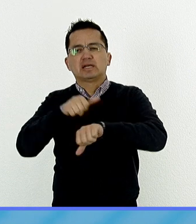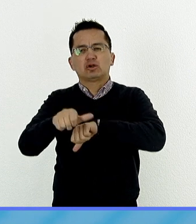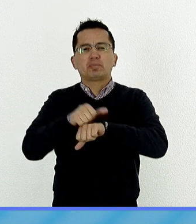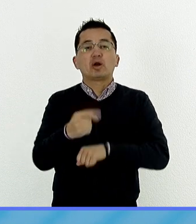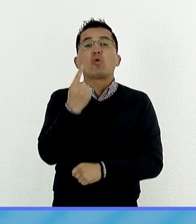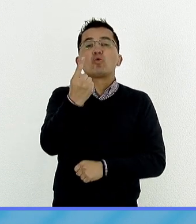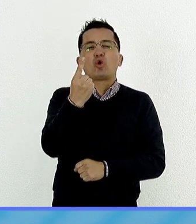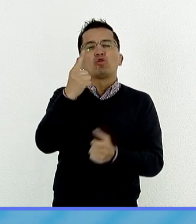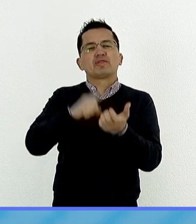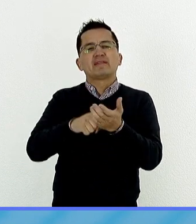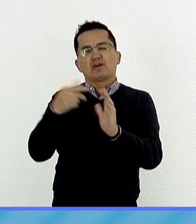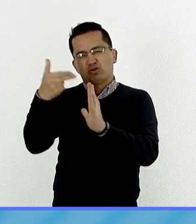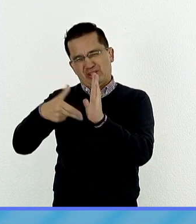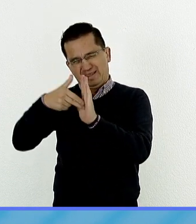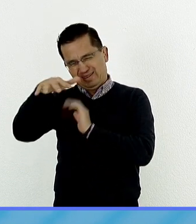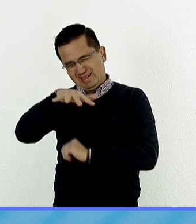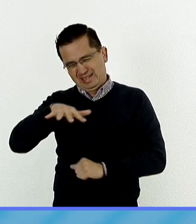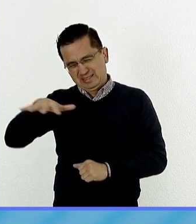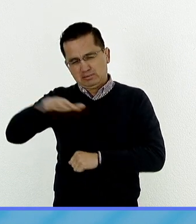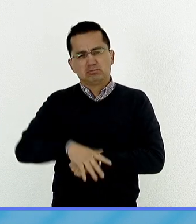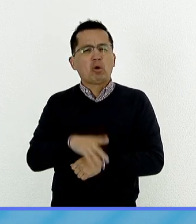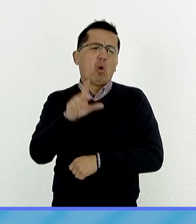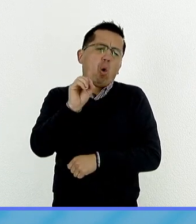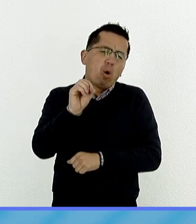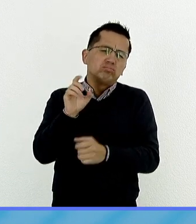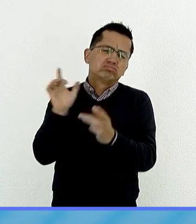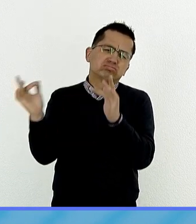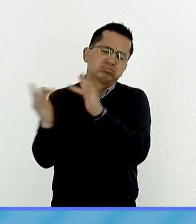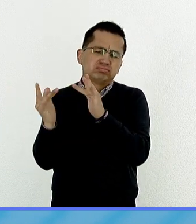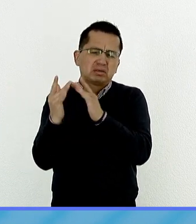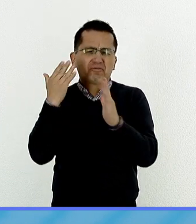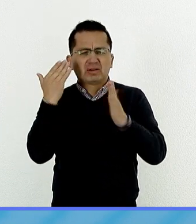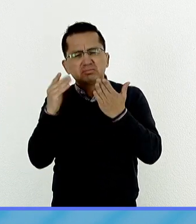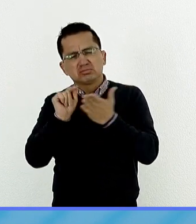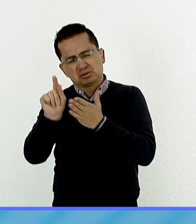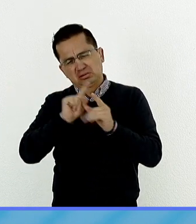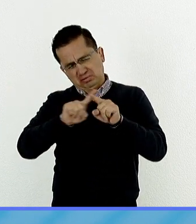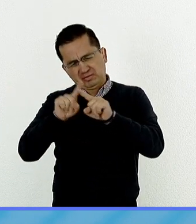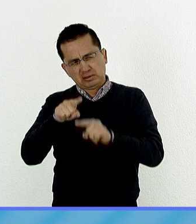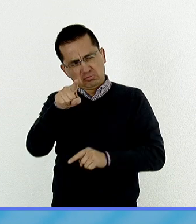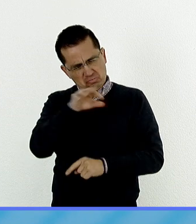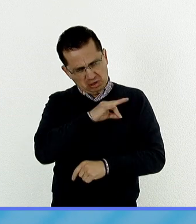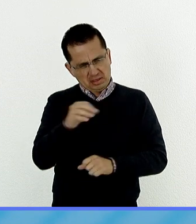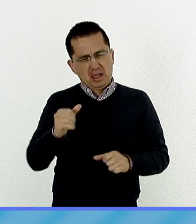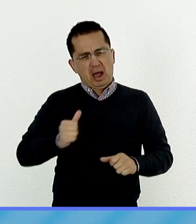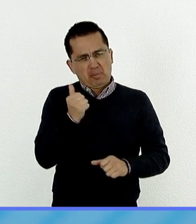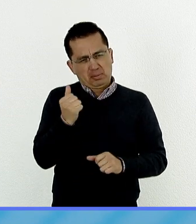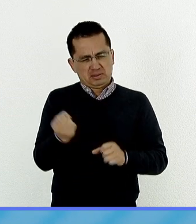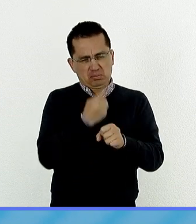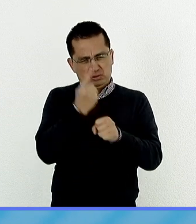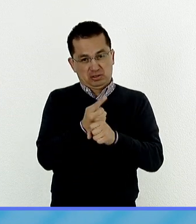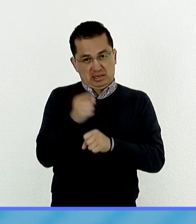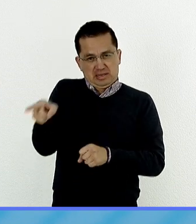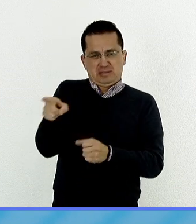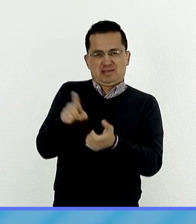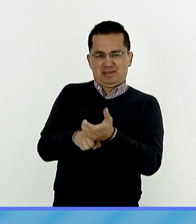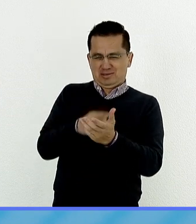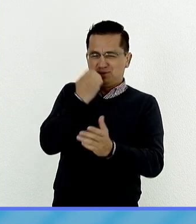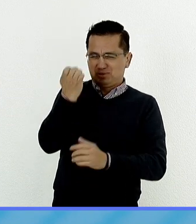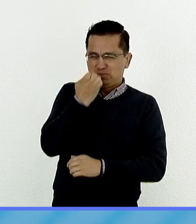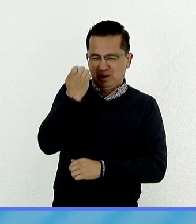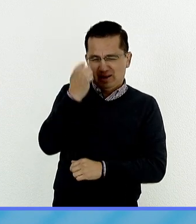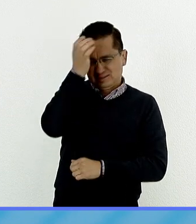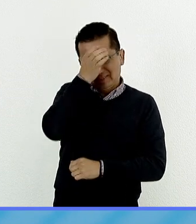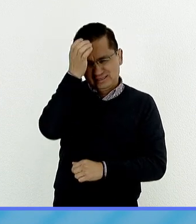de talleres o bien seguir todas sus redes sociales es una oportunidad que no debemos perdernos y principalmente los estudiantes de esta facultad